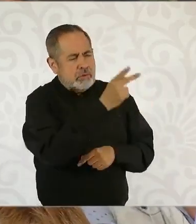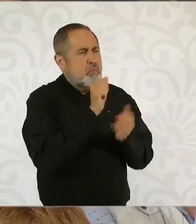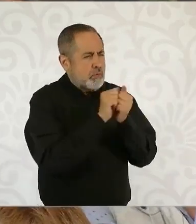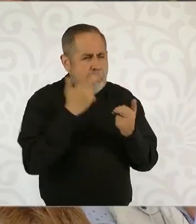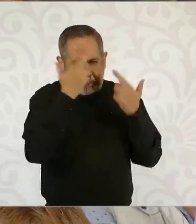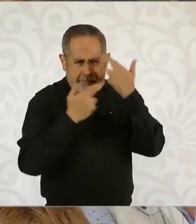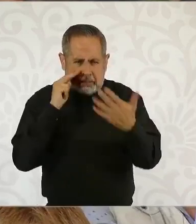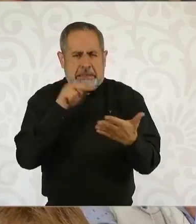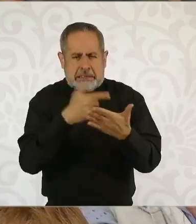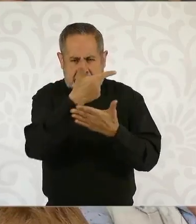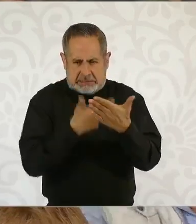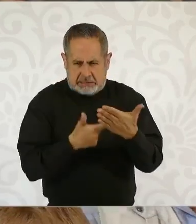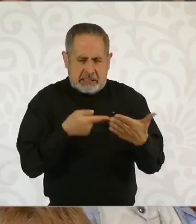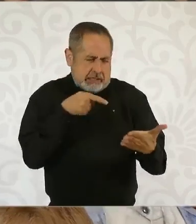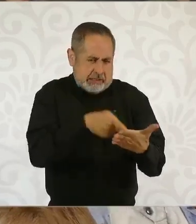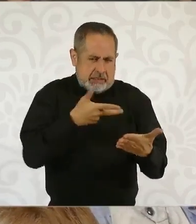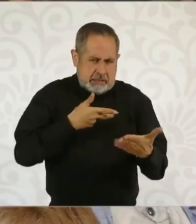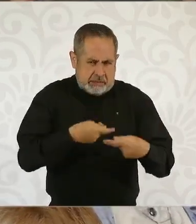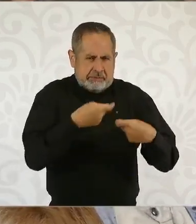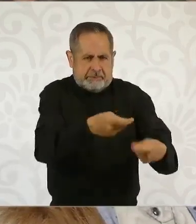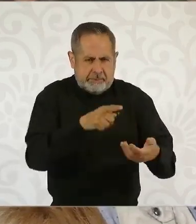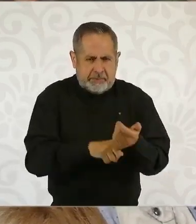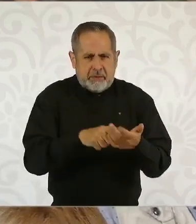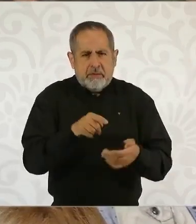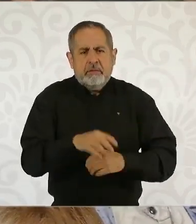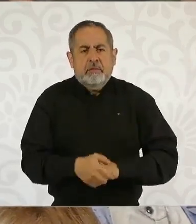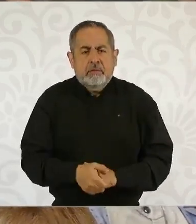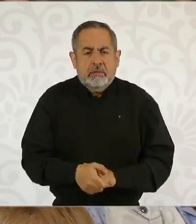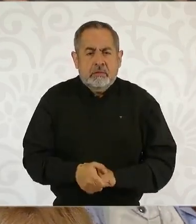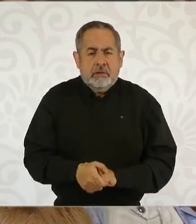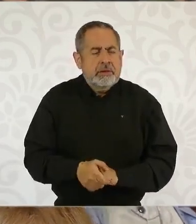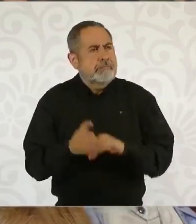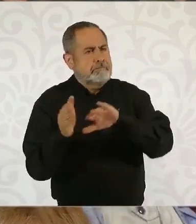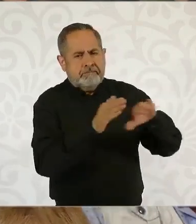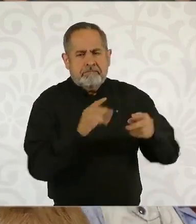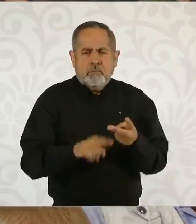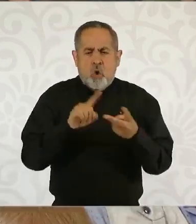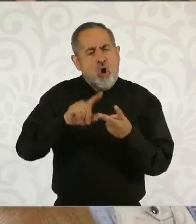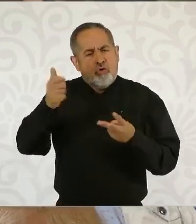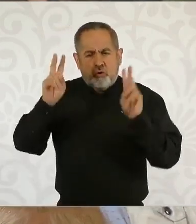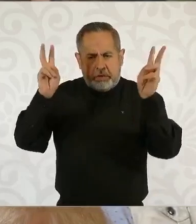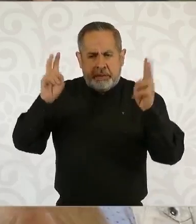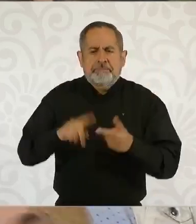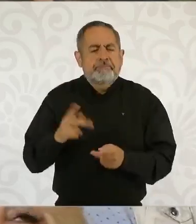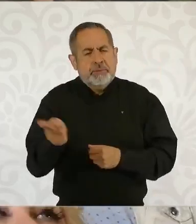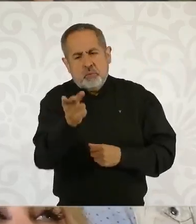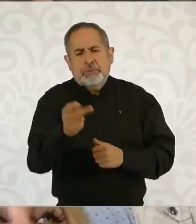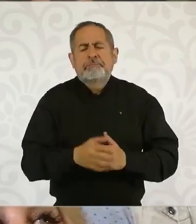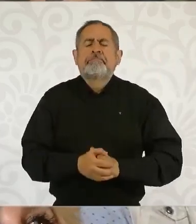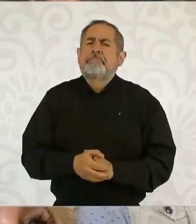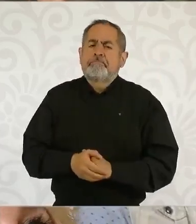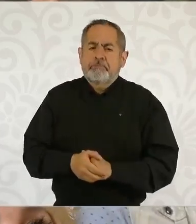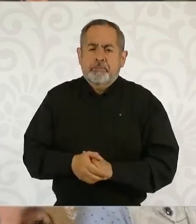ese listado que se quedó aquí en comunicación, aquí lo entregamos. Segundo tema, Presidenta, es el tema